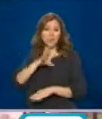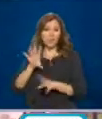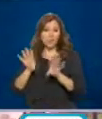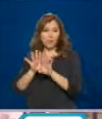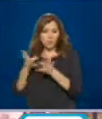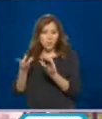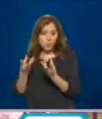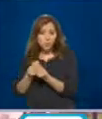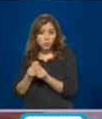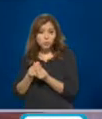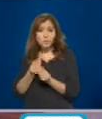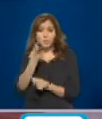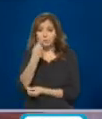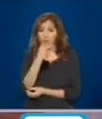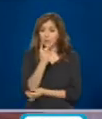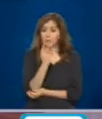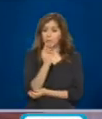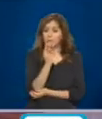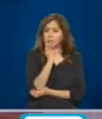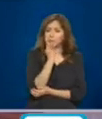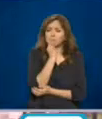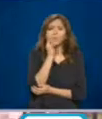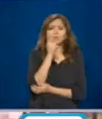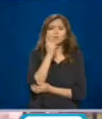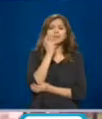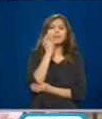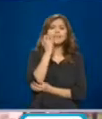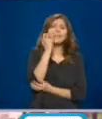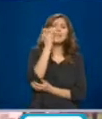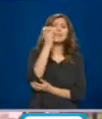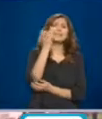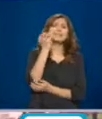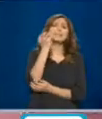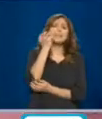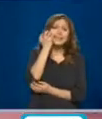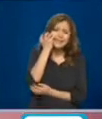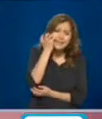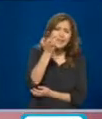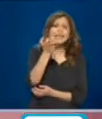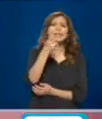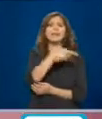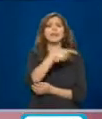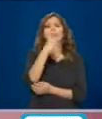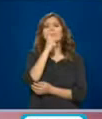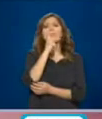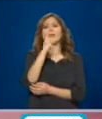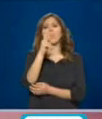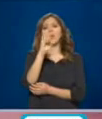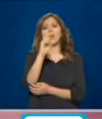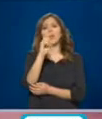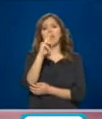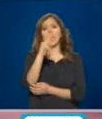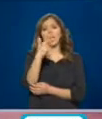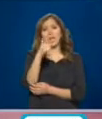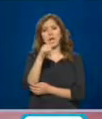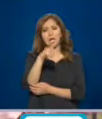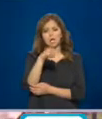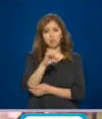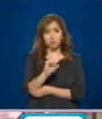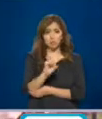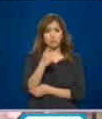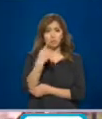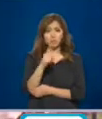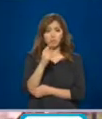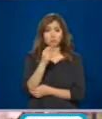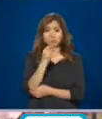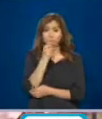breve. Y lo buscamos a veces tanto y estamos como persiguiendo al orgasmo, detrás del orgasmo. Y finalmente es una experiencia que no dura